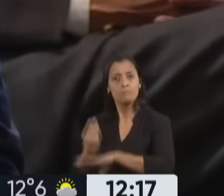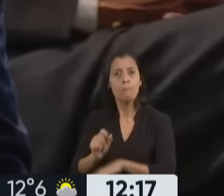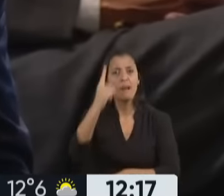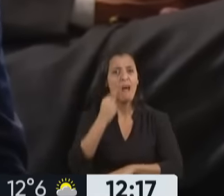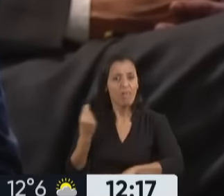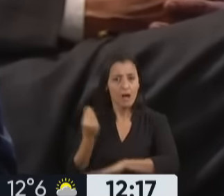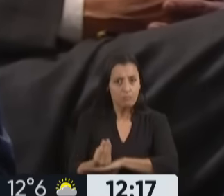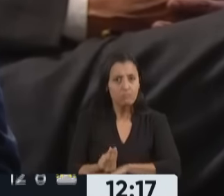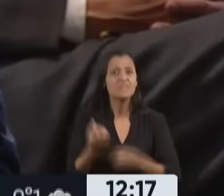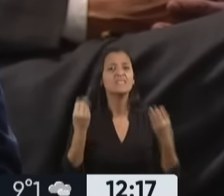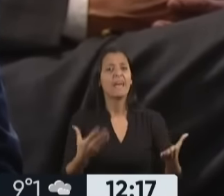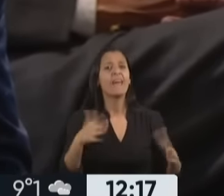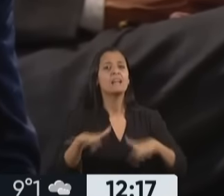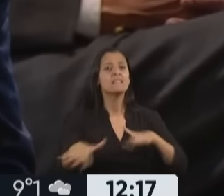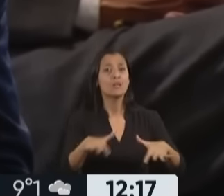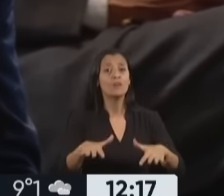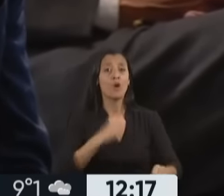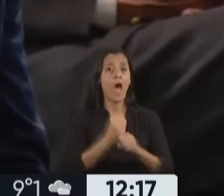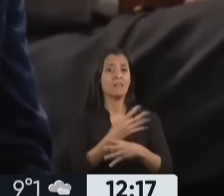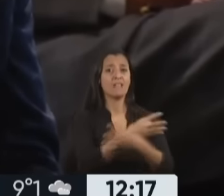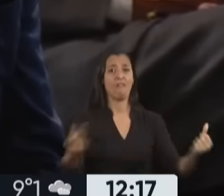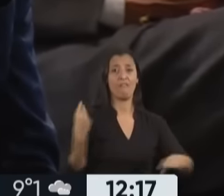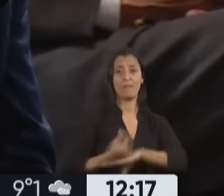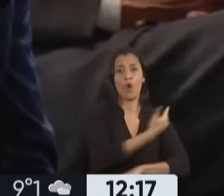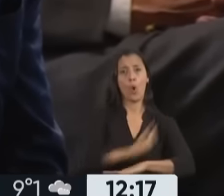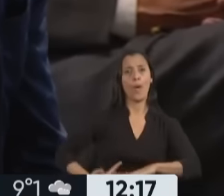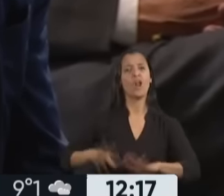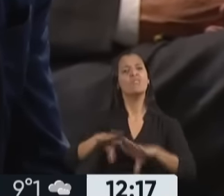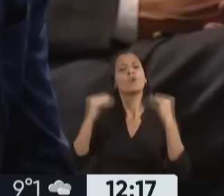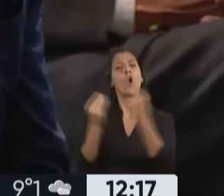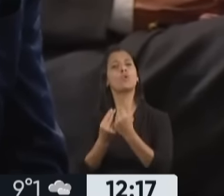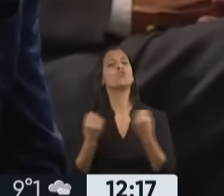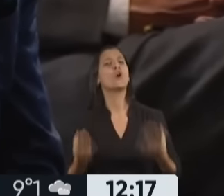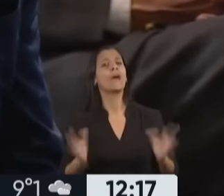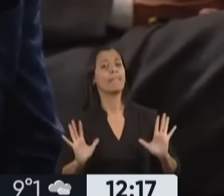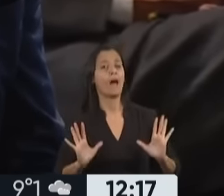cuando abandonó. Los resultados obtenidos le daban ese